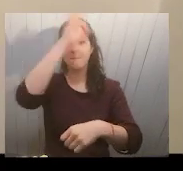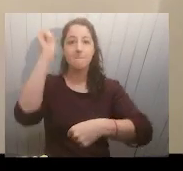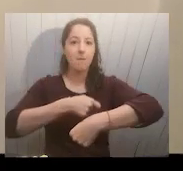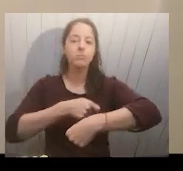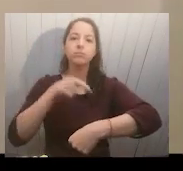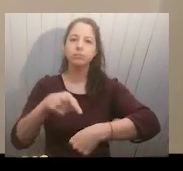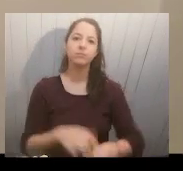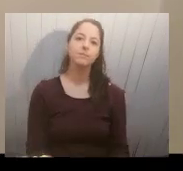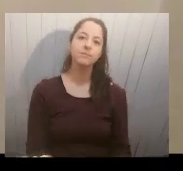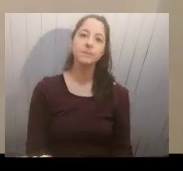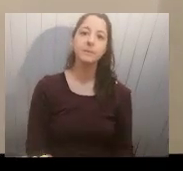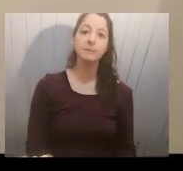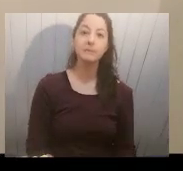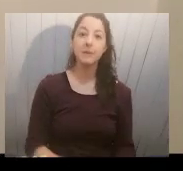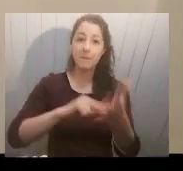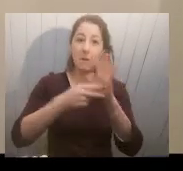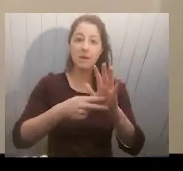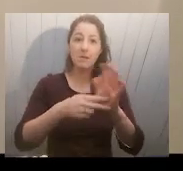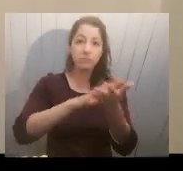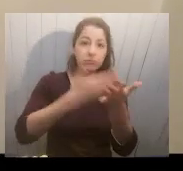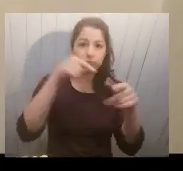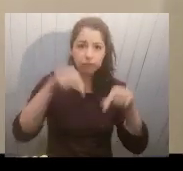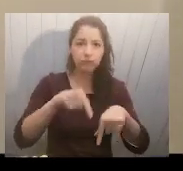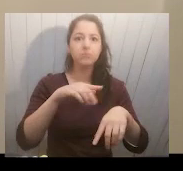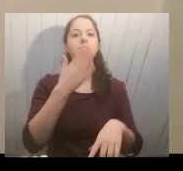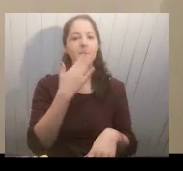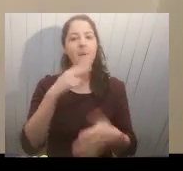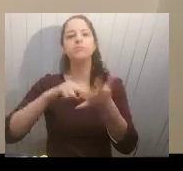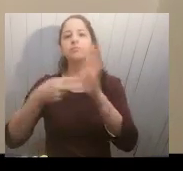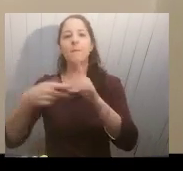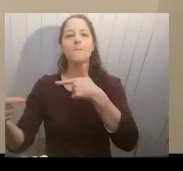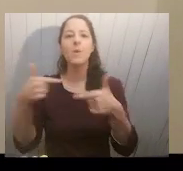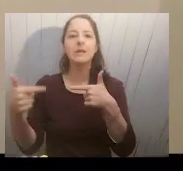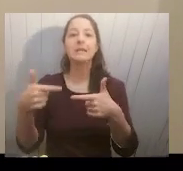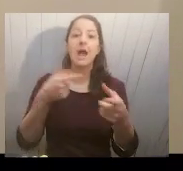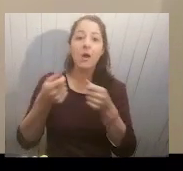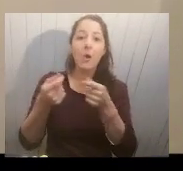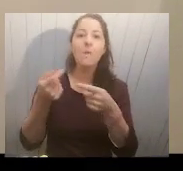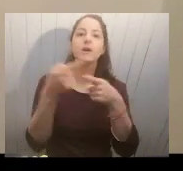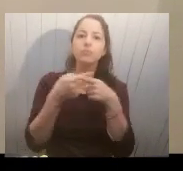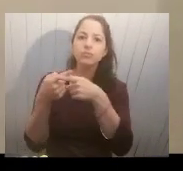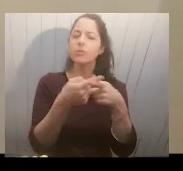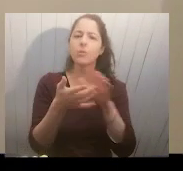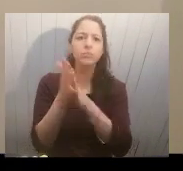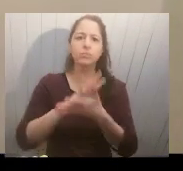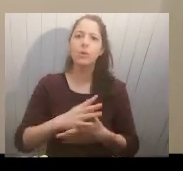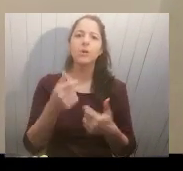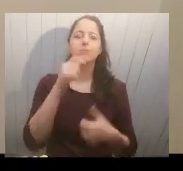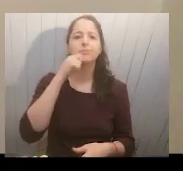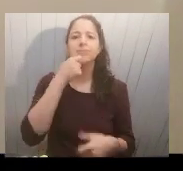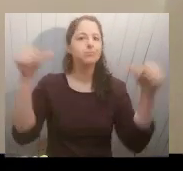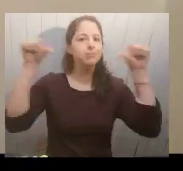La crisis sanitaria que hoy vivimos es también una crisis política, económica y social que agudiza la precarización de